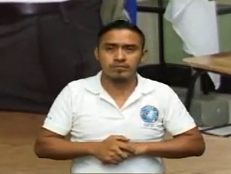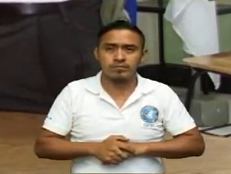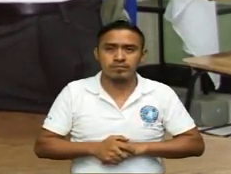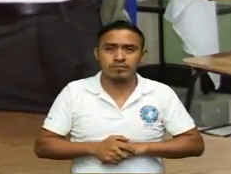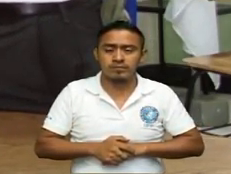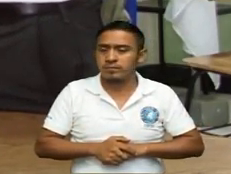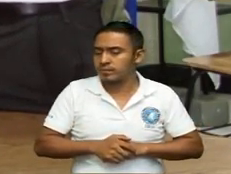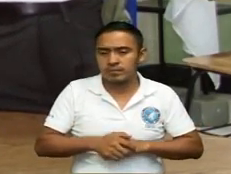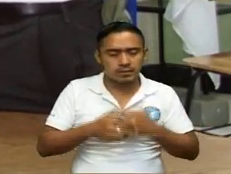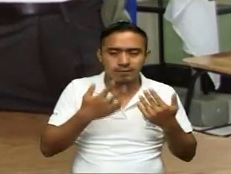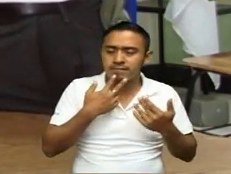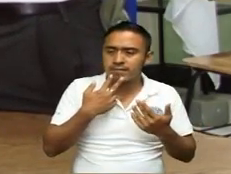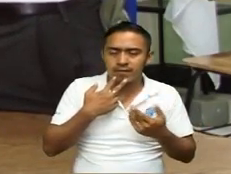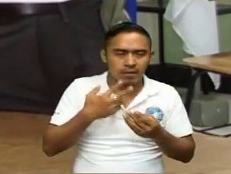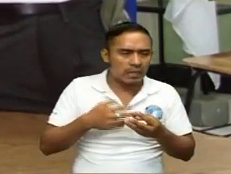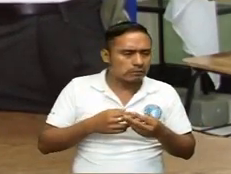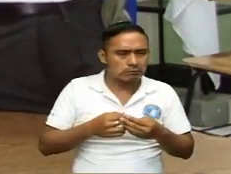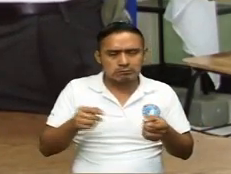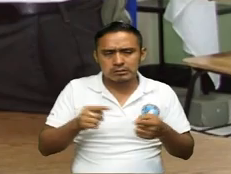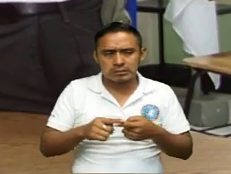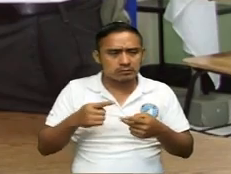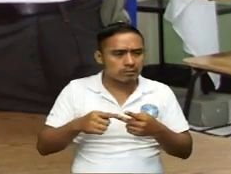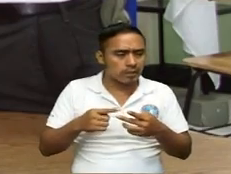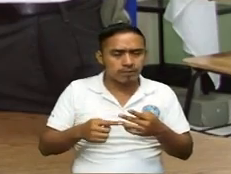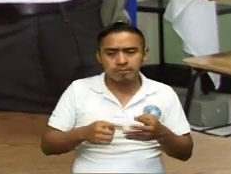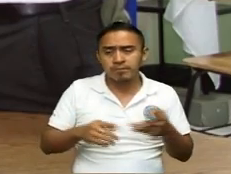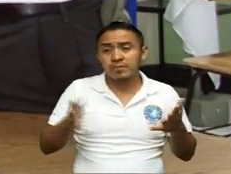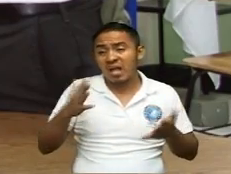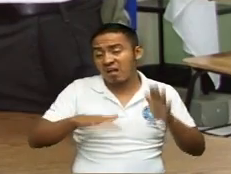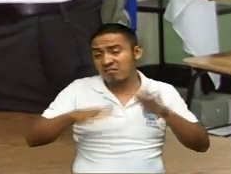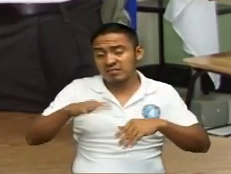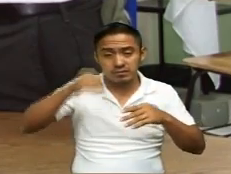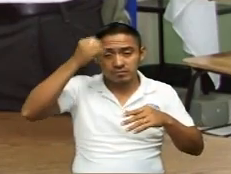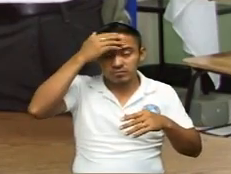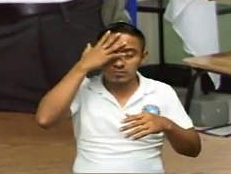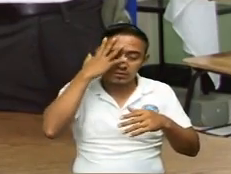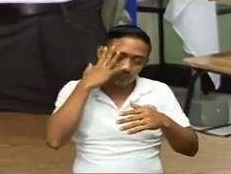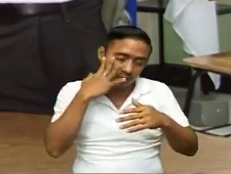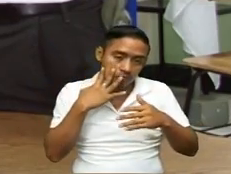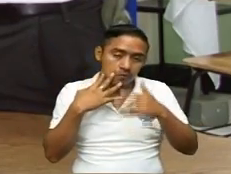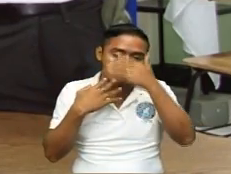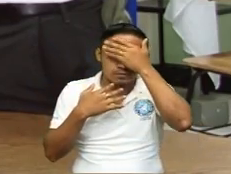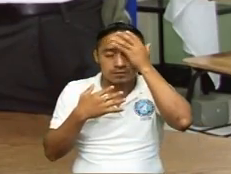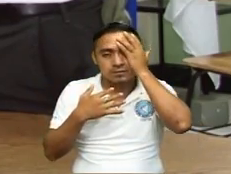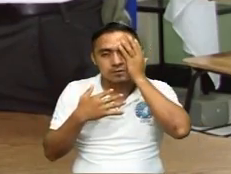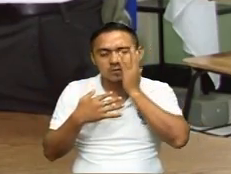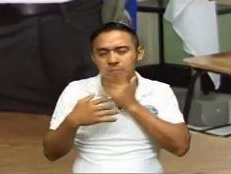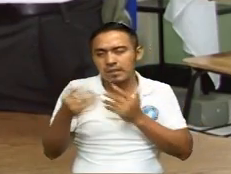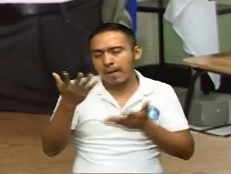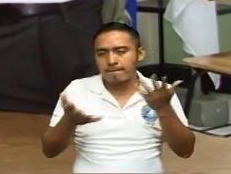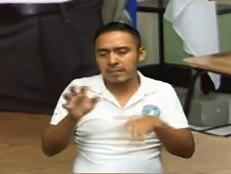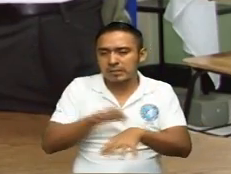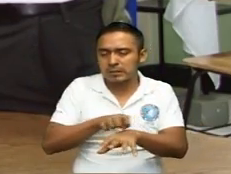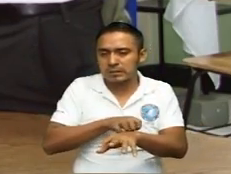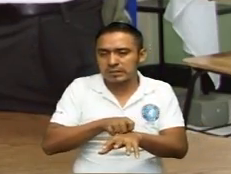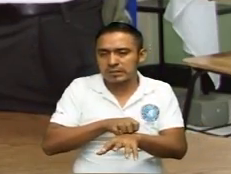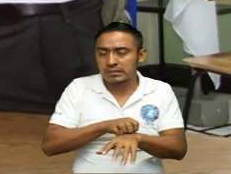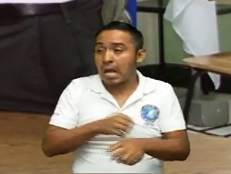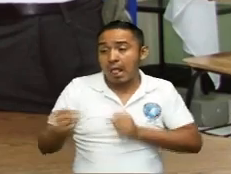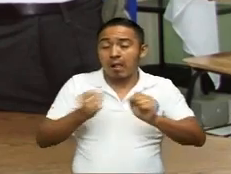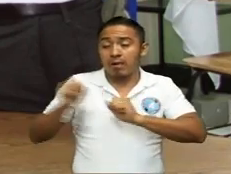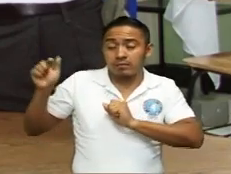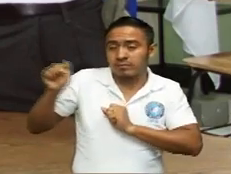Es asintomático totalmente. A veces con el sudor, cuando van corriendo, pues ellos pueden sentir un poco de picor, pero no es nada que lo va a hacer venir de